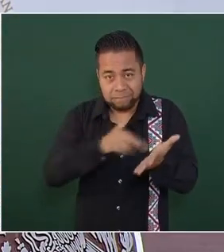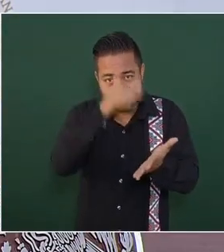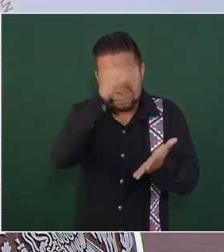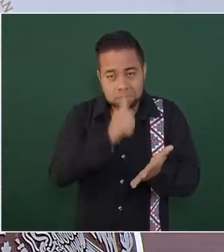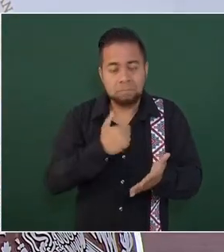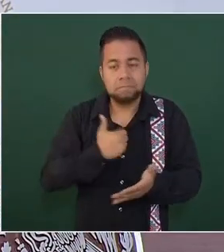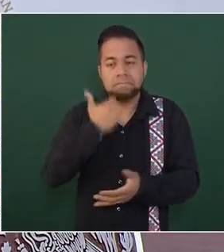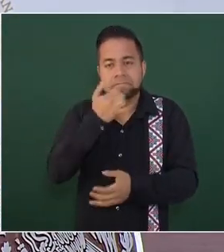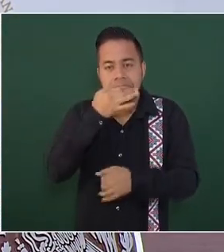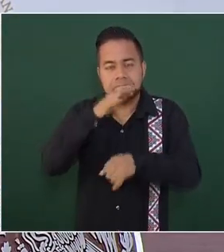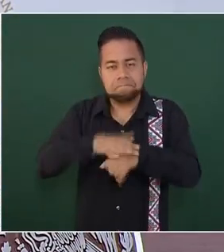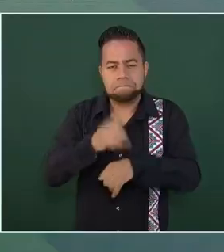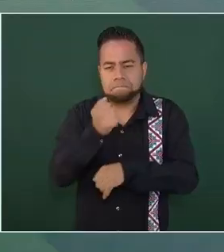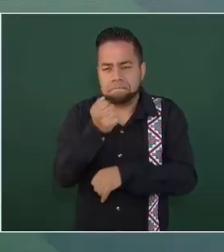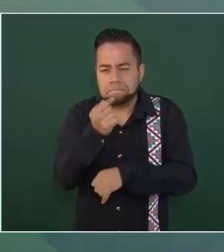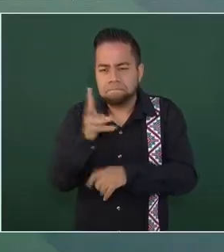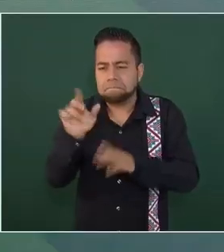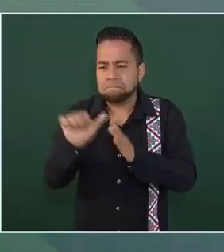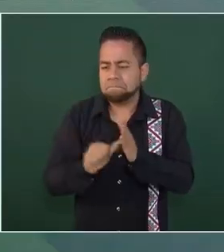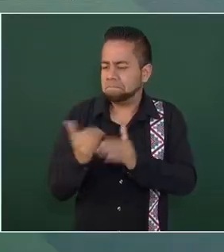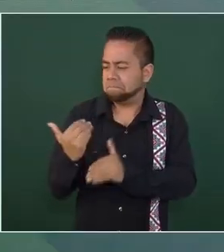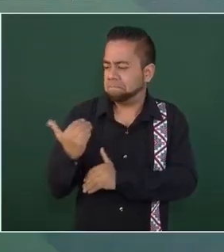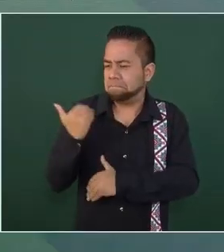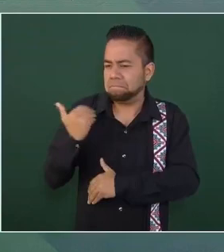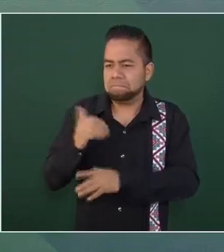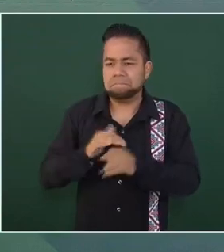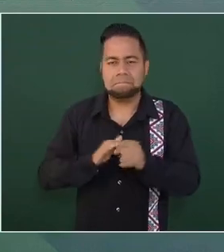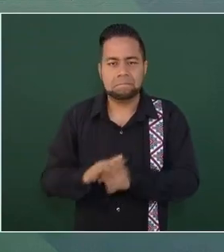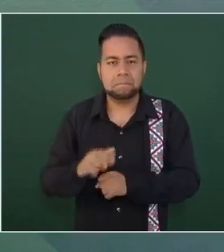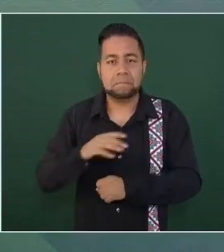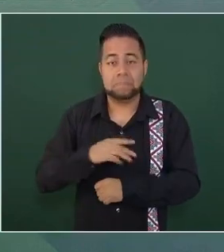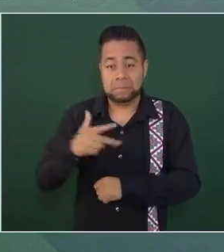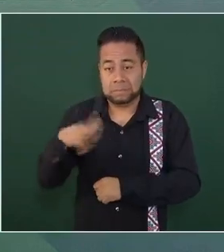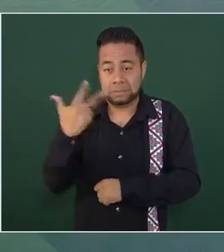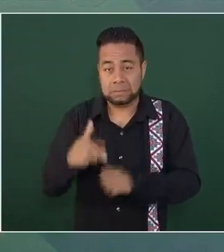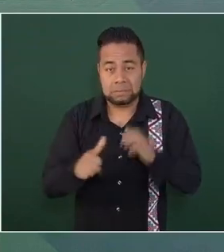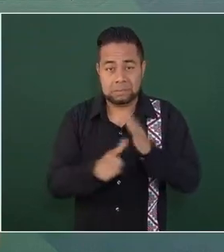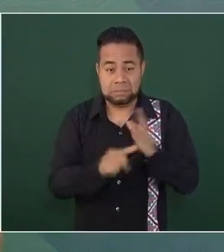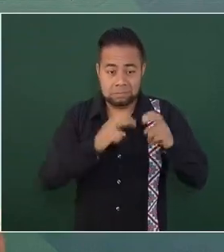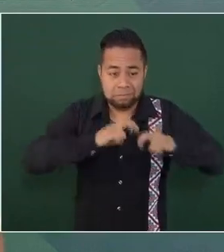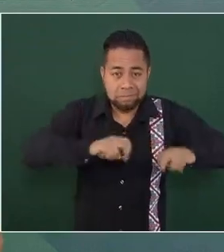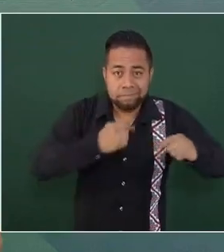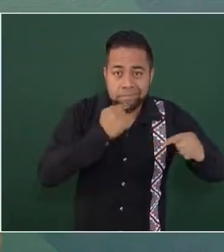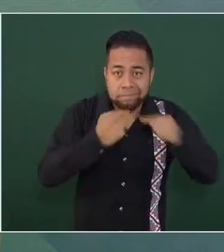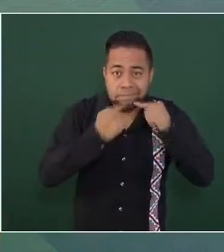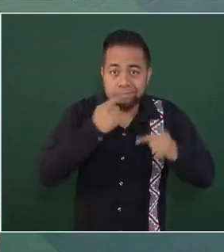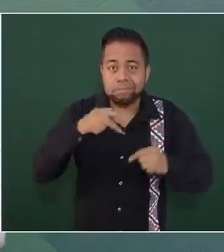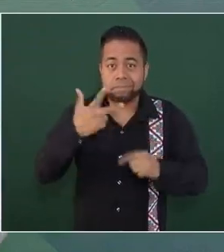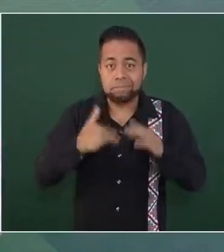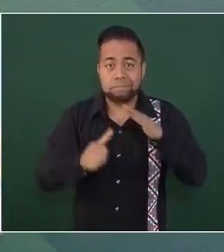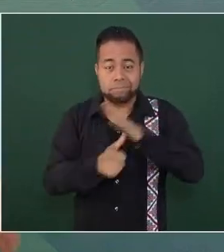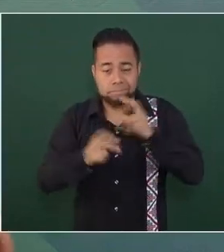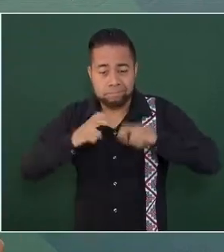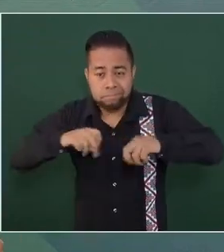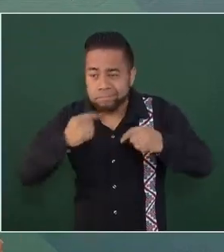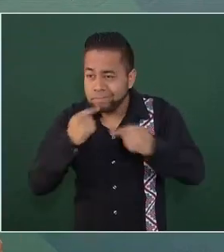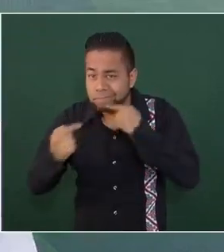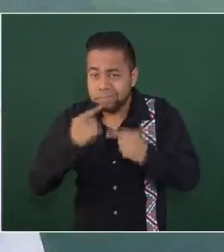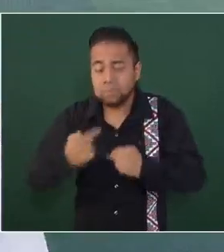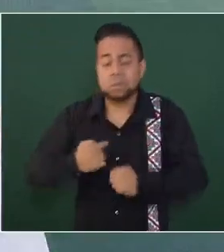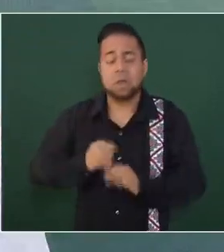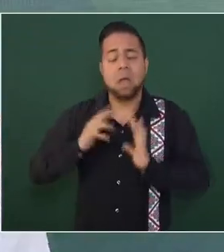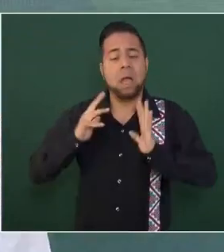comentar que los últimos meses se realizaron 13 mesas de diálogo y se hizo como yo decía la